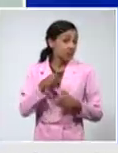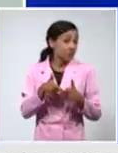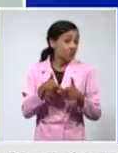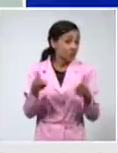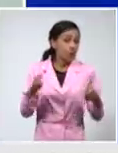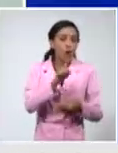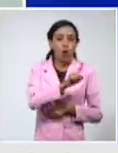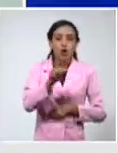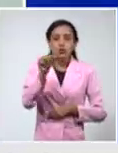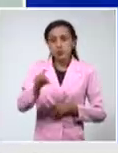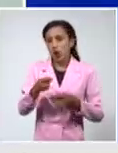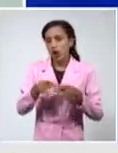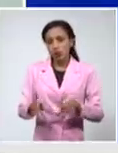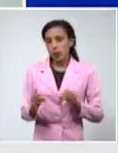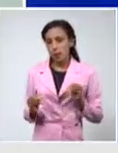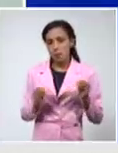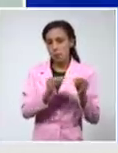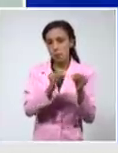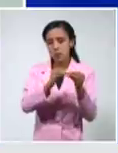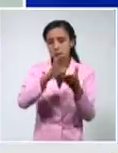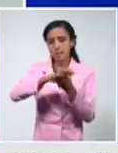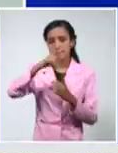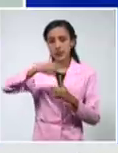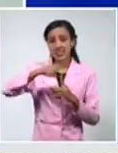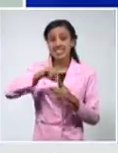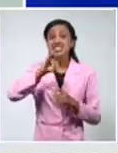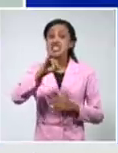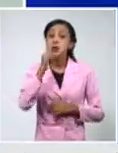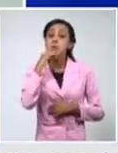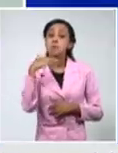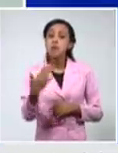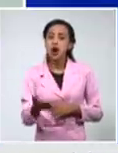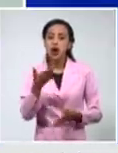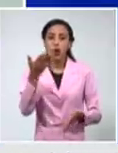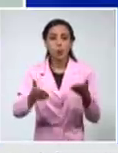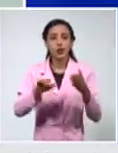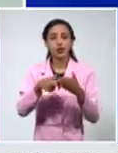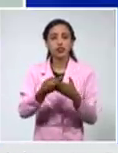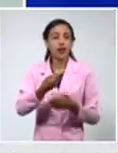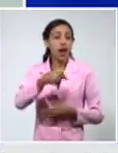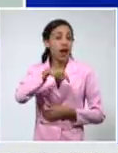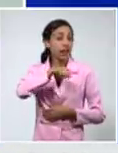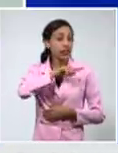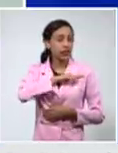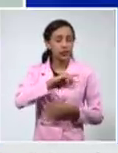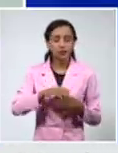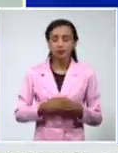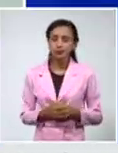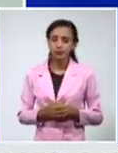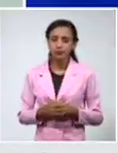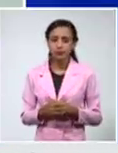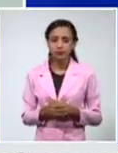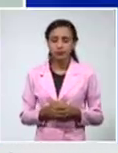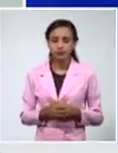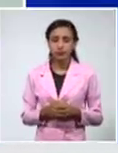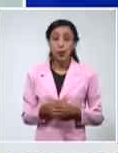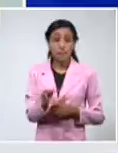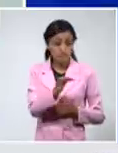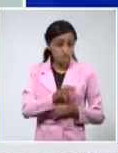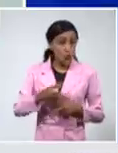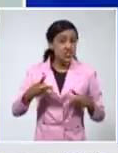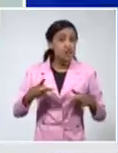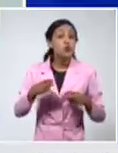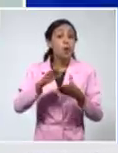casos autóctonos, 6 más que el día anterior. En Matanzas, fundamentalmente, municipio